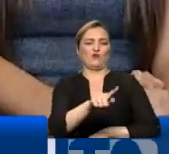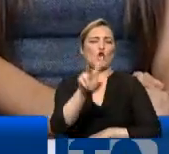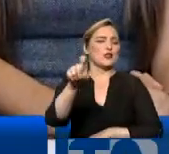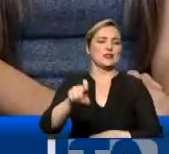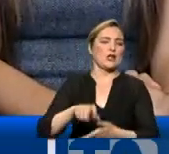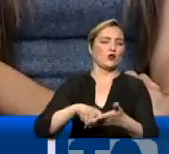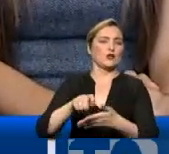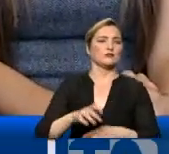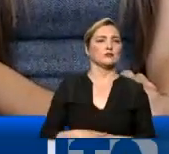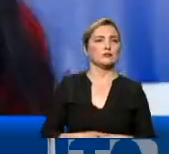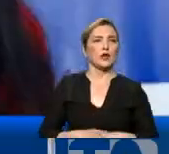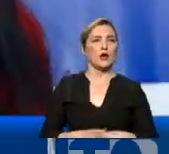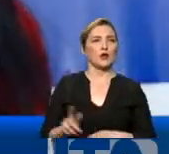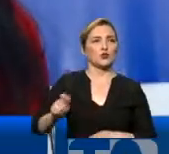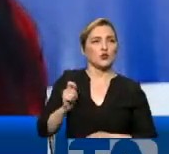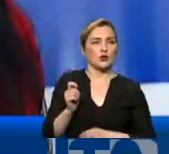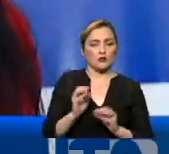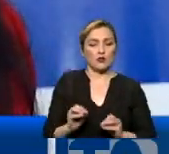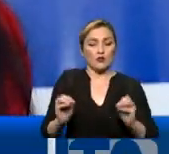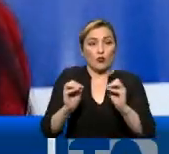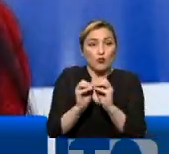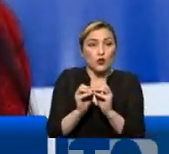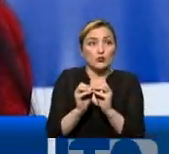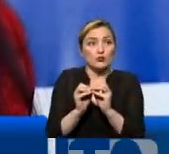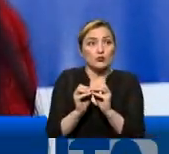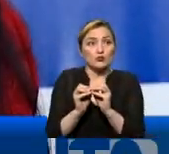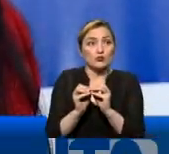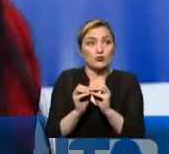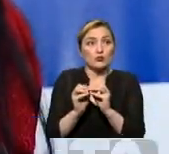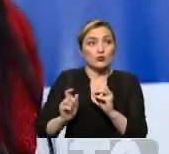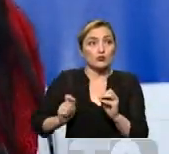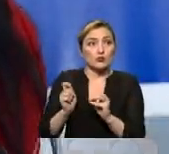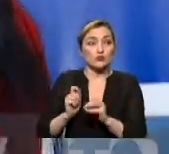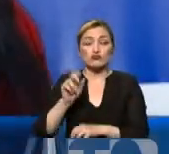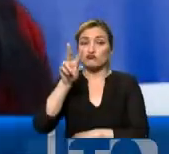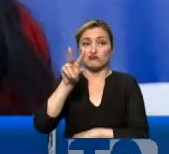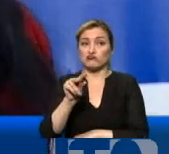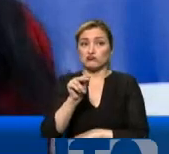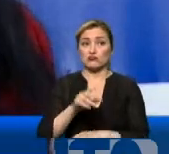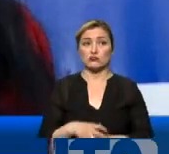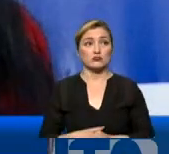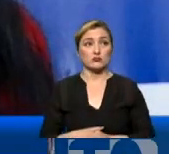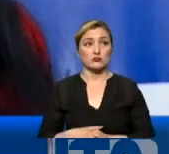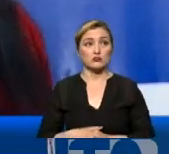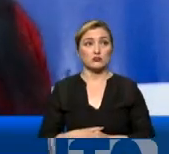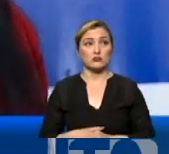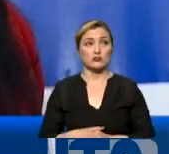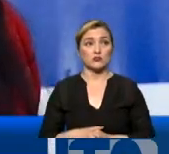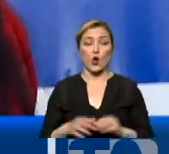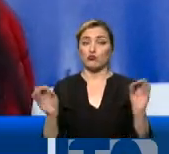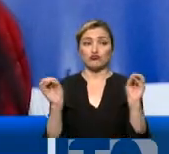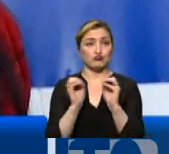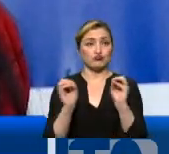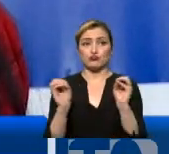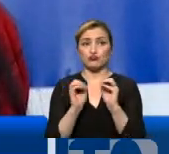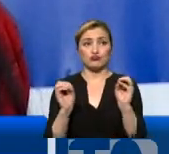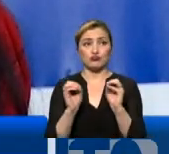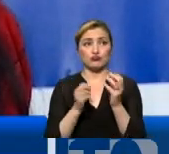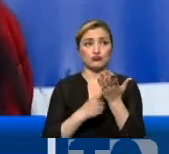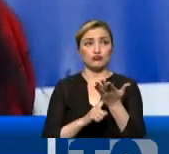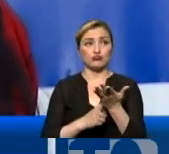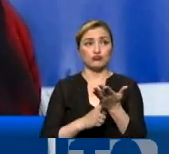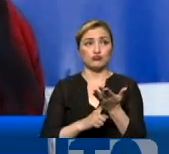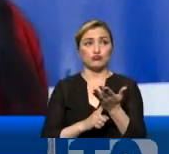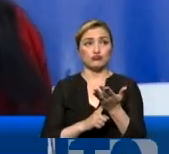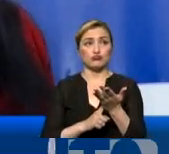hay aumento de sueldo para ellos. Respecto a una supuesta revalorización de sueldos, eso no existe, puesto que no ha sido tratado